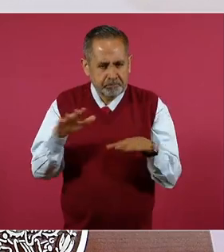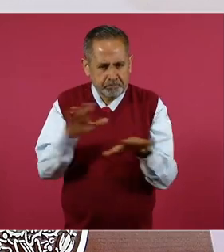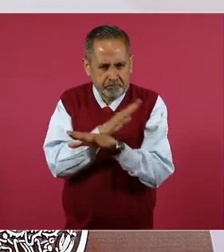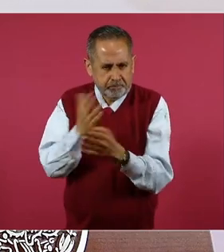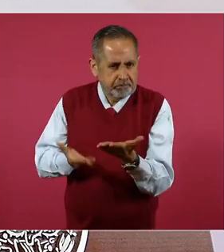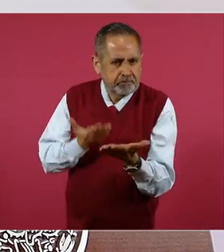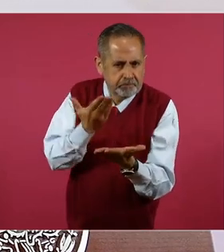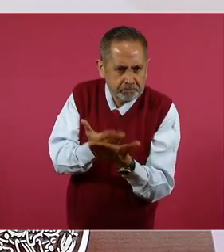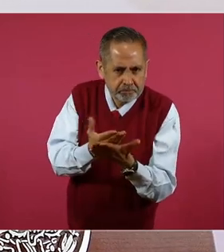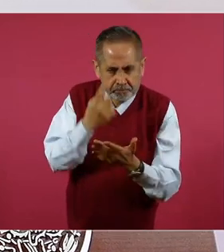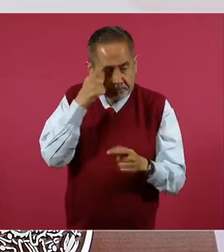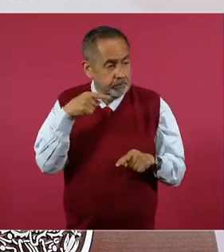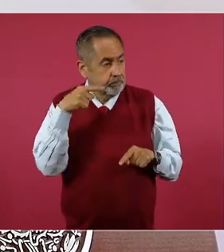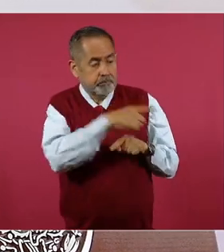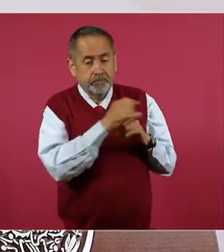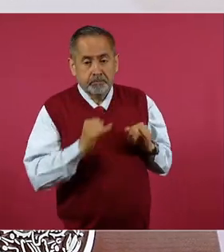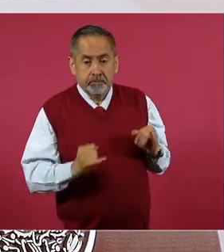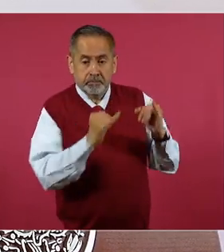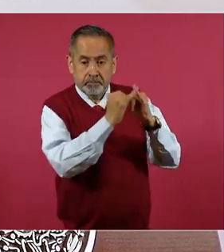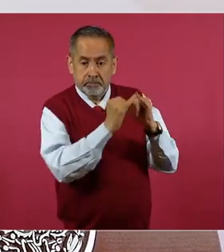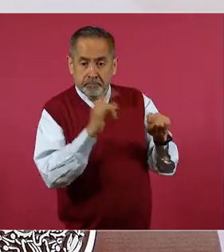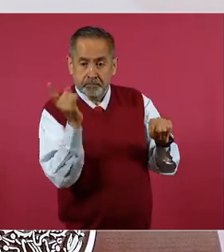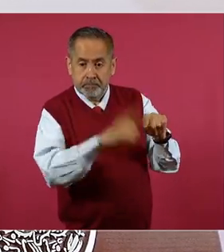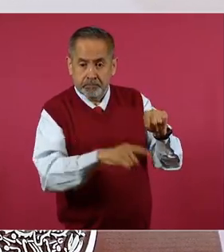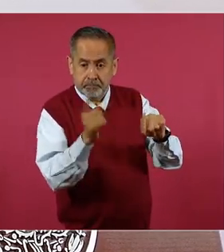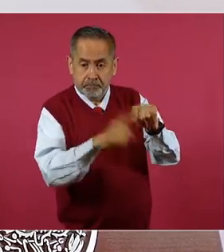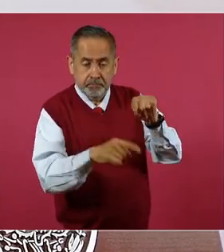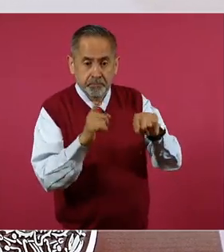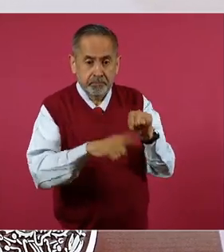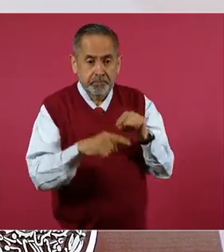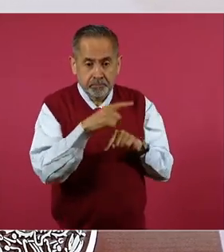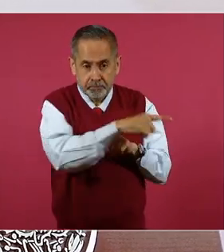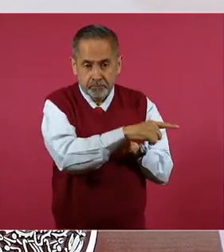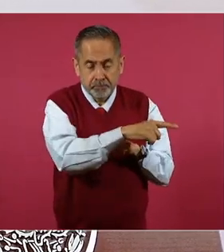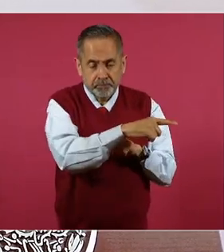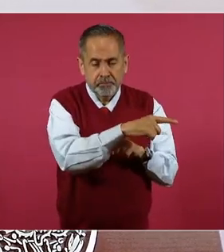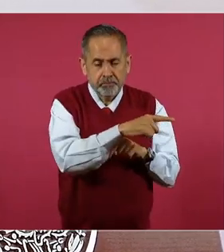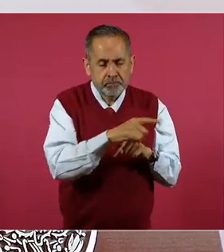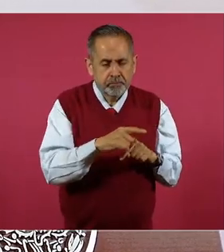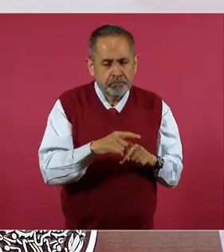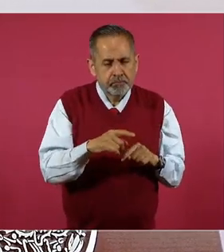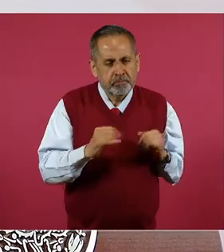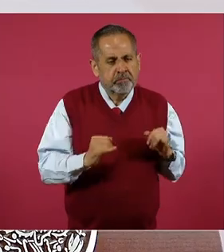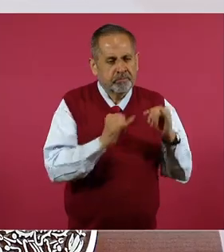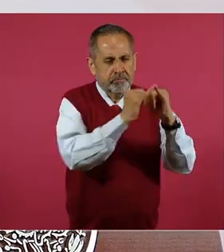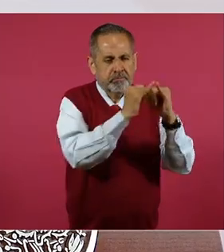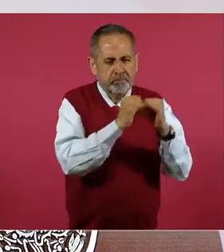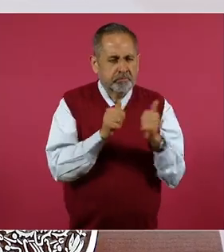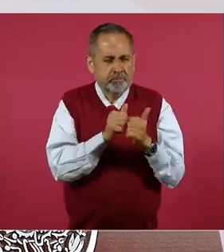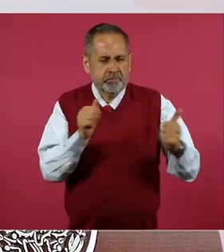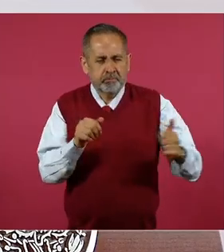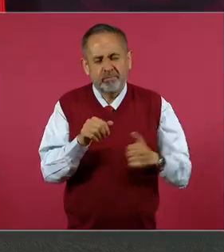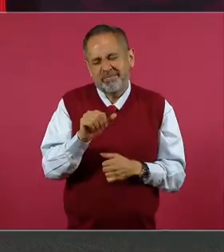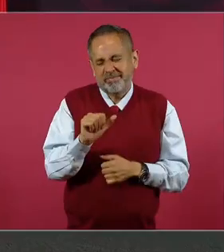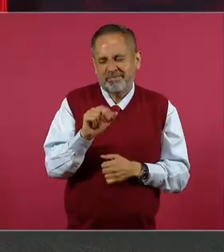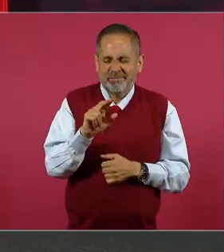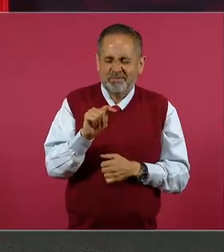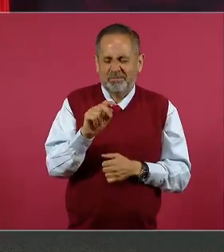eliminar los llamados organismos autónomos que se fueron